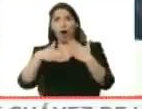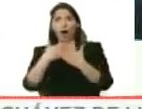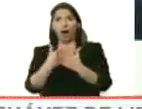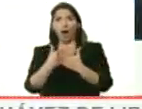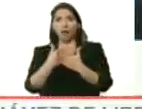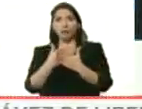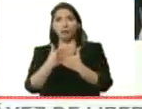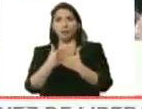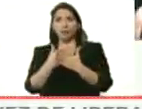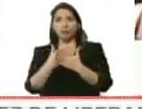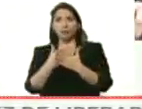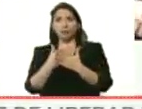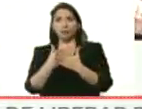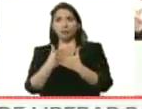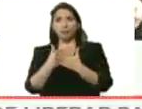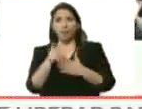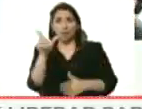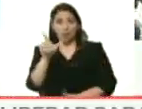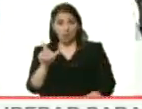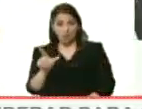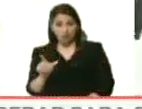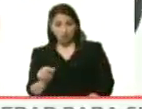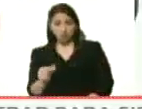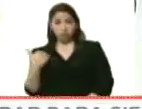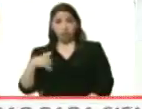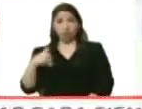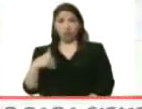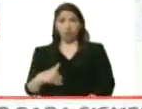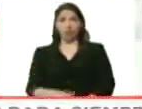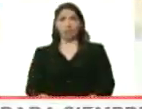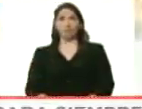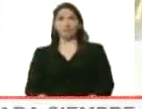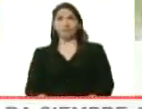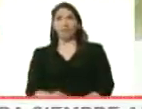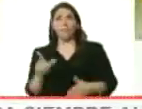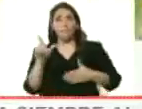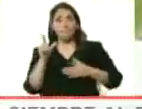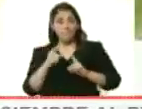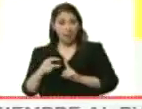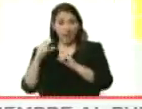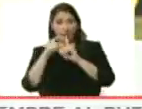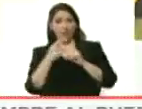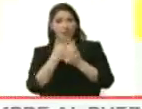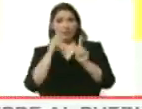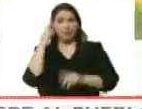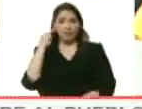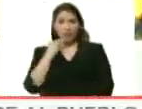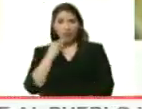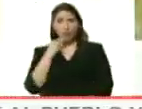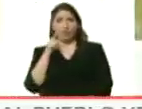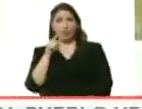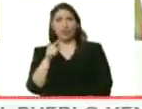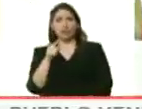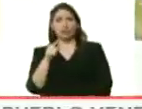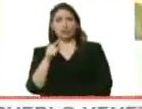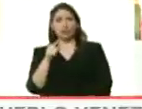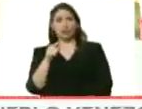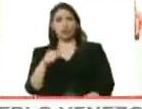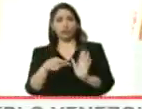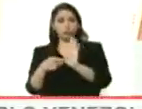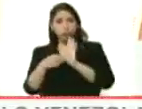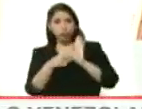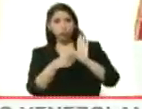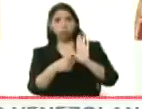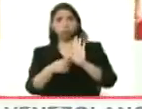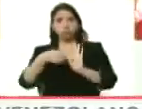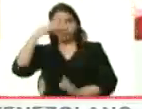de Hornos. Según palabras del libertador, este cuadro representa una escala militar de 2.000 leguas